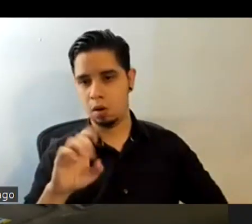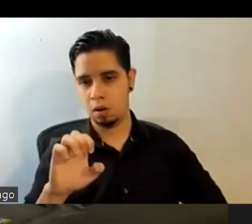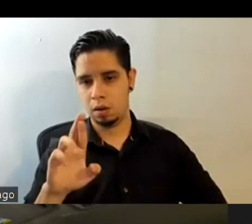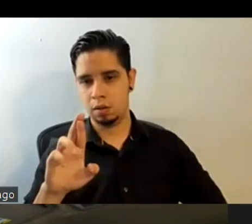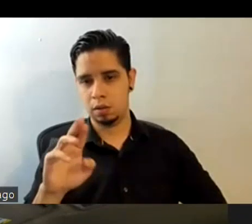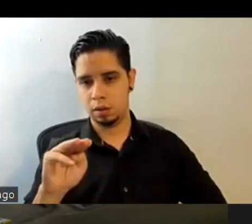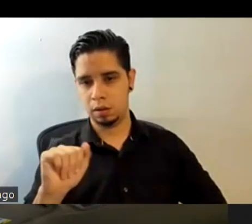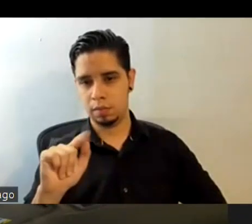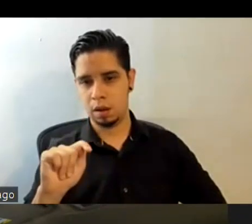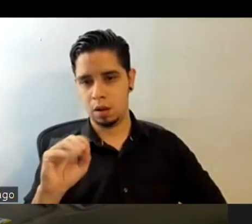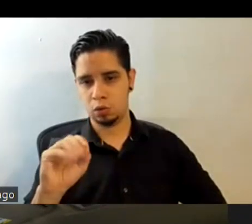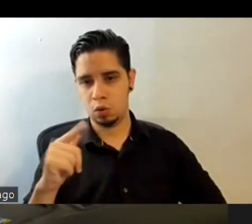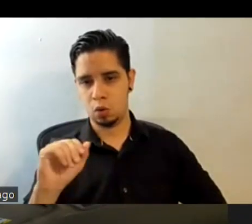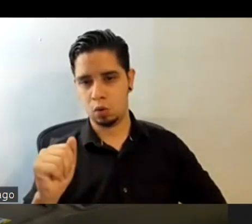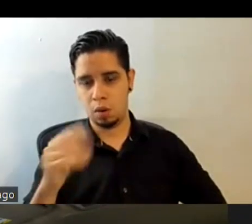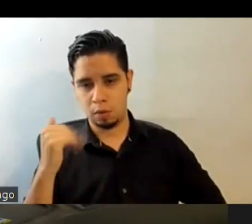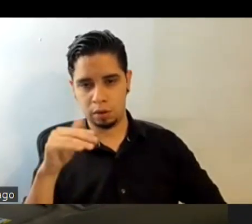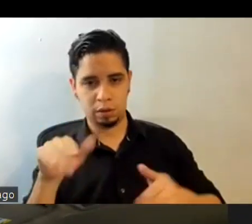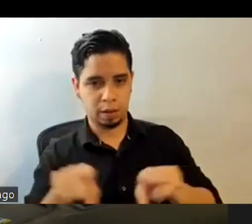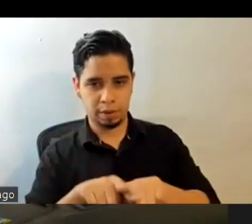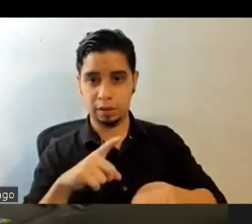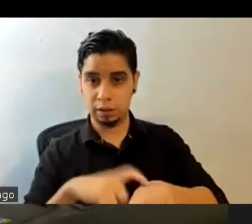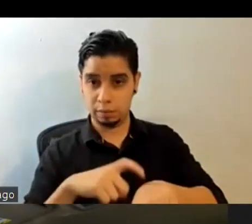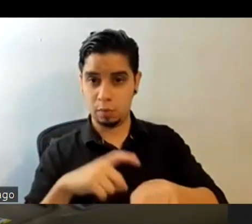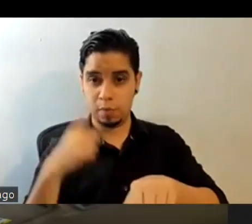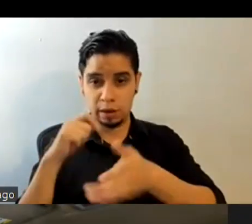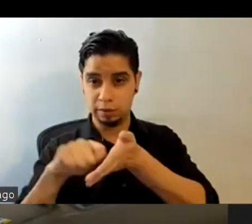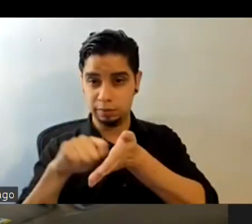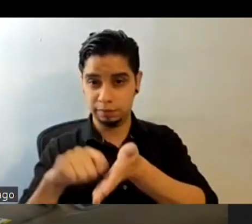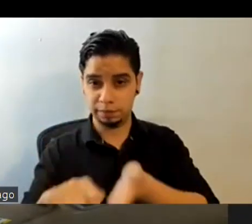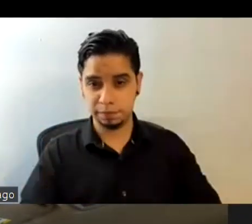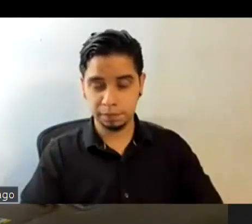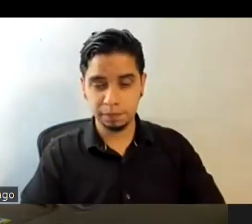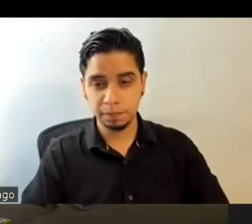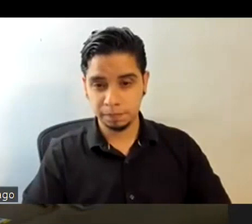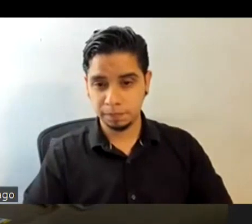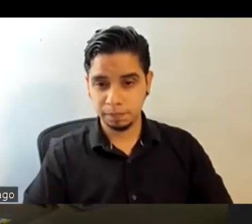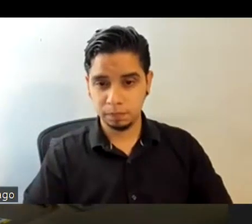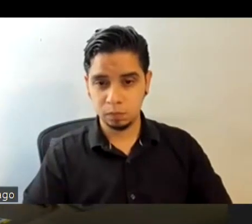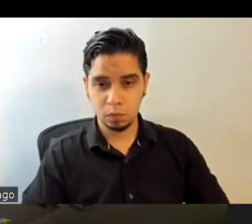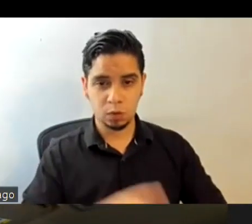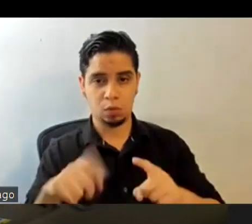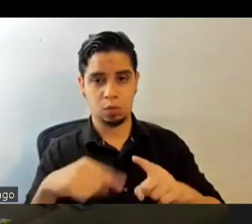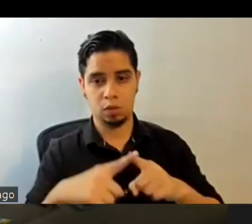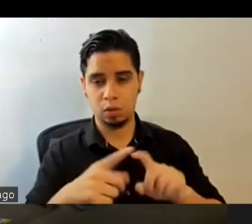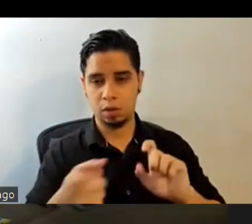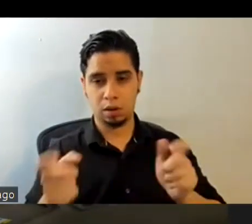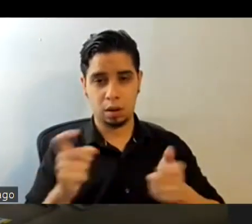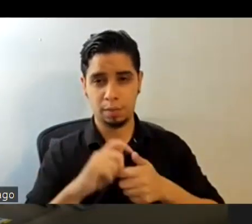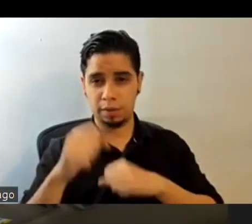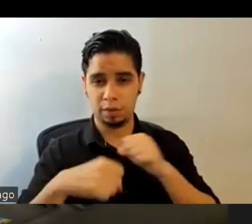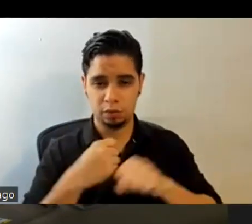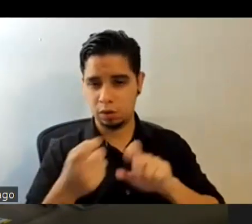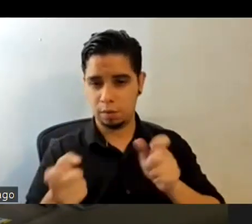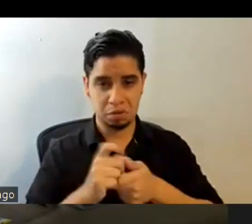un break, porque también tenías que escribir, o sea, el escritor en ti estaba diciendo, hello. Sí, durante el cambio de siglo yo dije, yo quiero cambiar